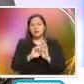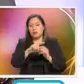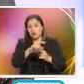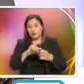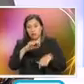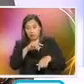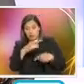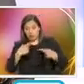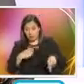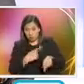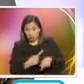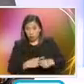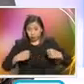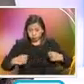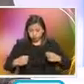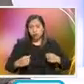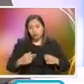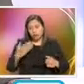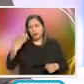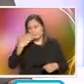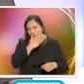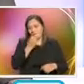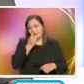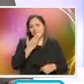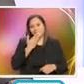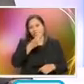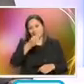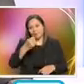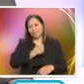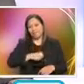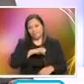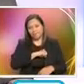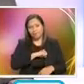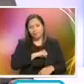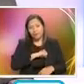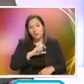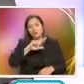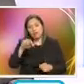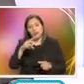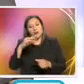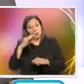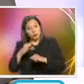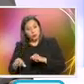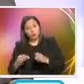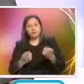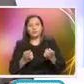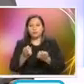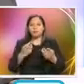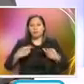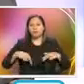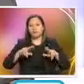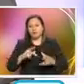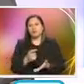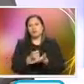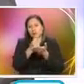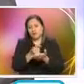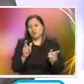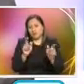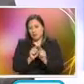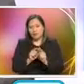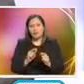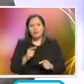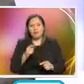sobrepeso u obesidad, pues entrar en un plan de alimentación importante y finalmente terminar ya haciendo una actividad física